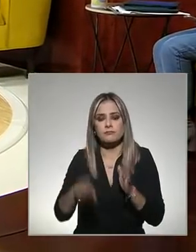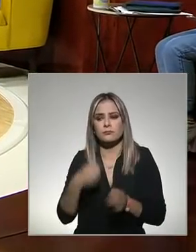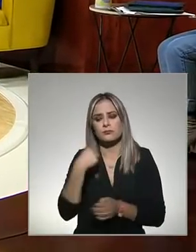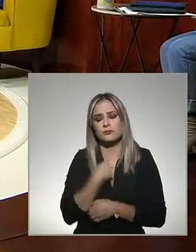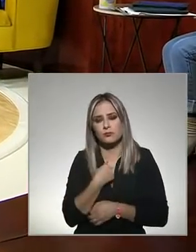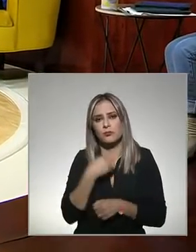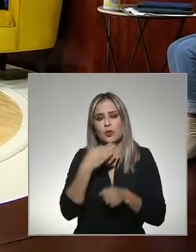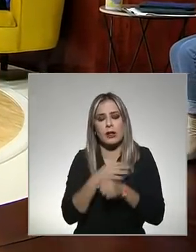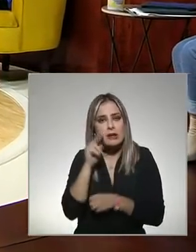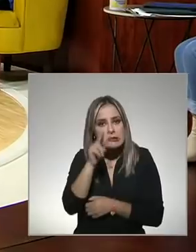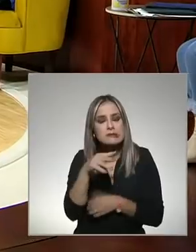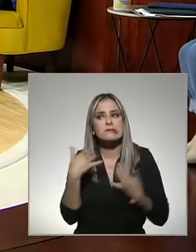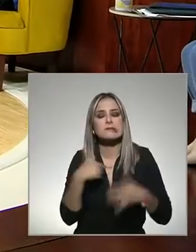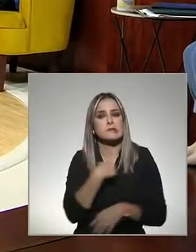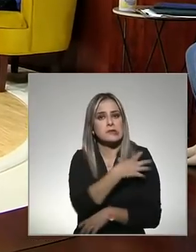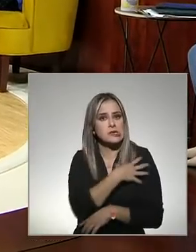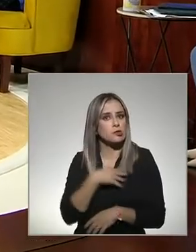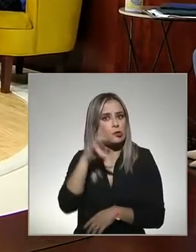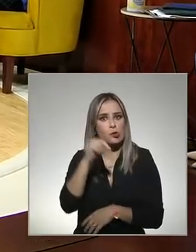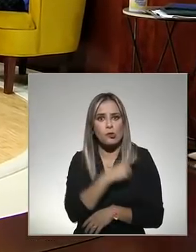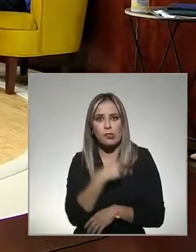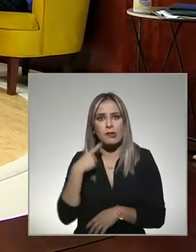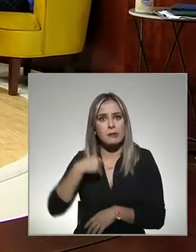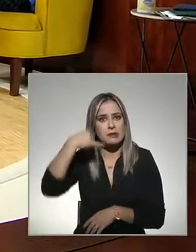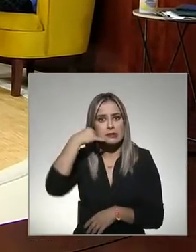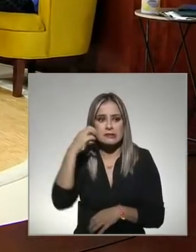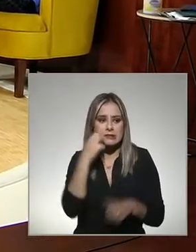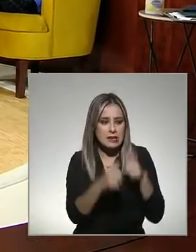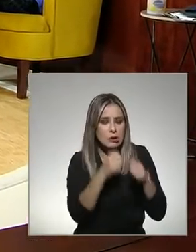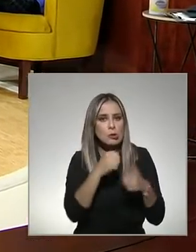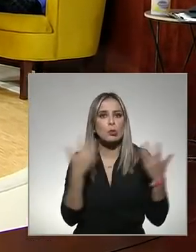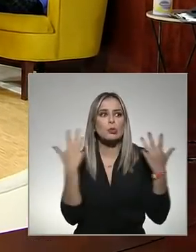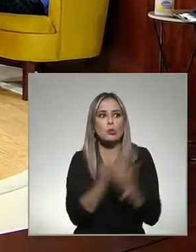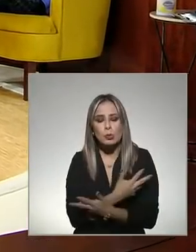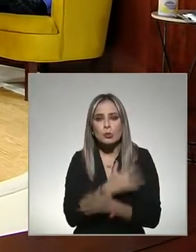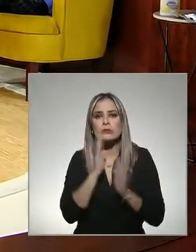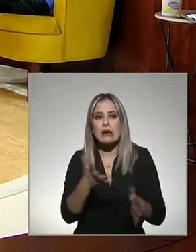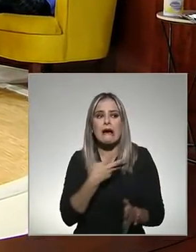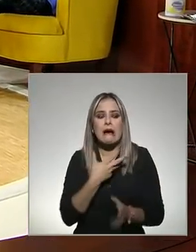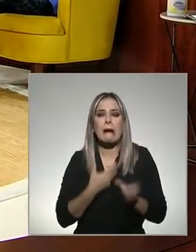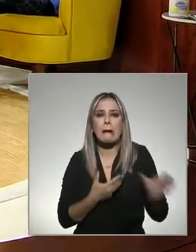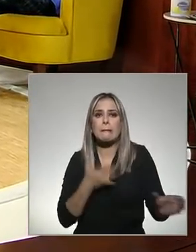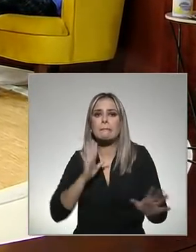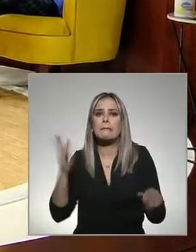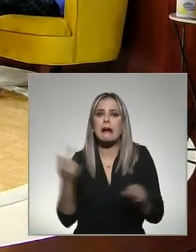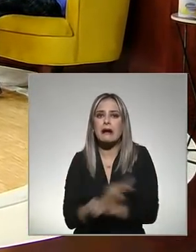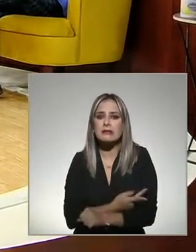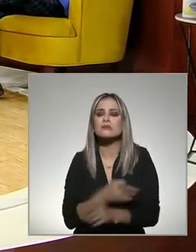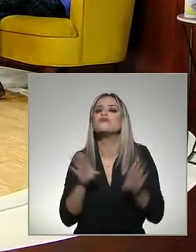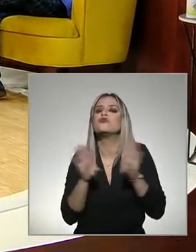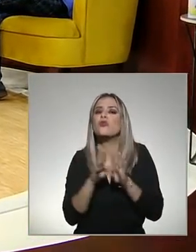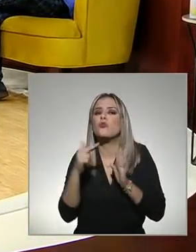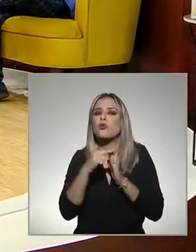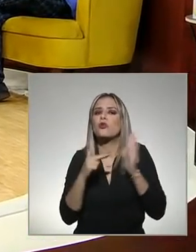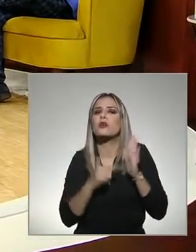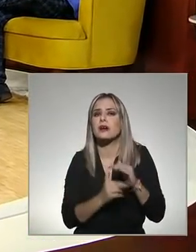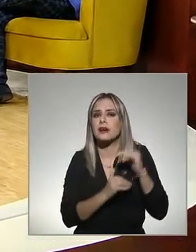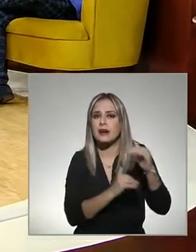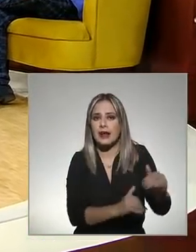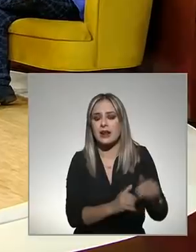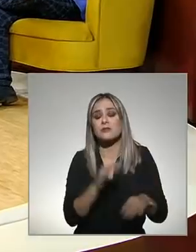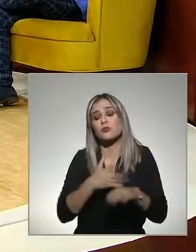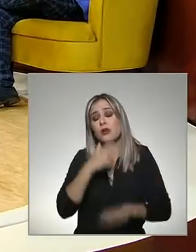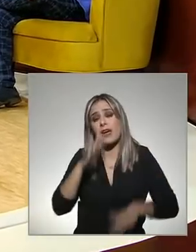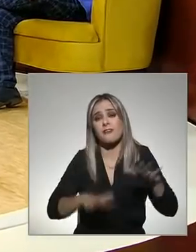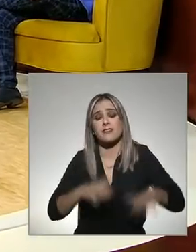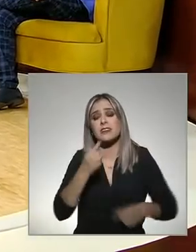bueno, en realidad mi hijo no debería tener un celular, ¿cómo puedo empezar a manejarlo? Porque incluso para muchos niños es una herramienta incluso para la escuela.